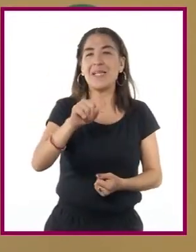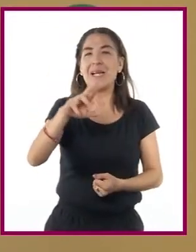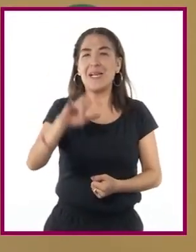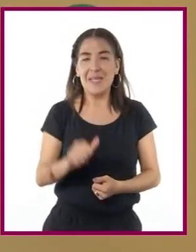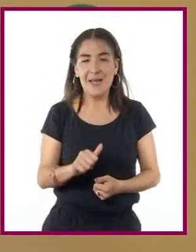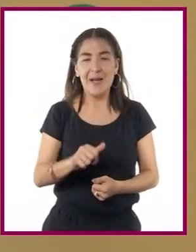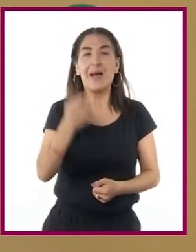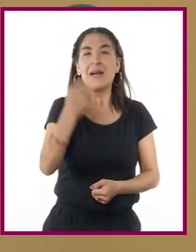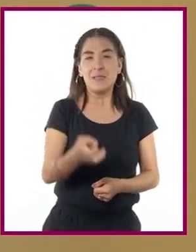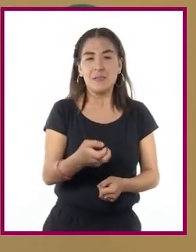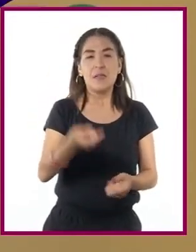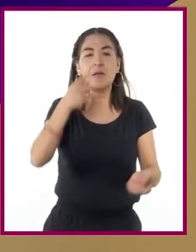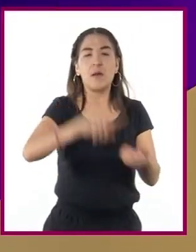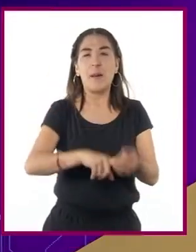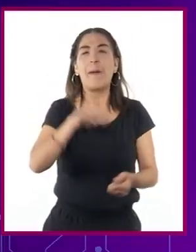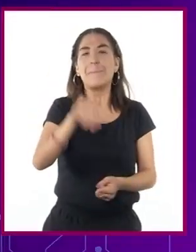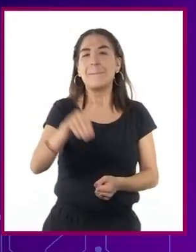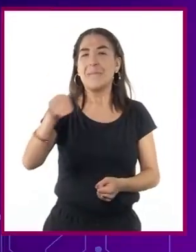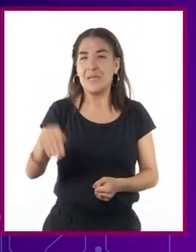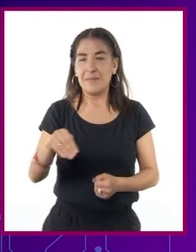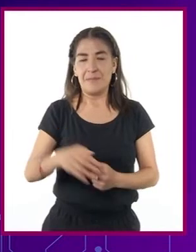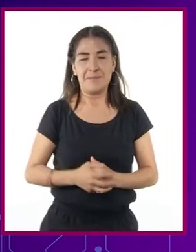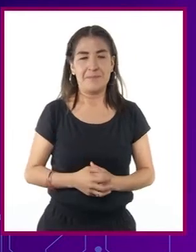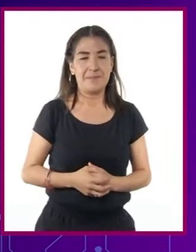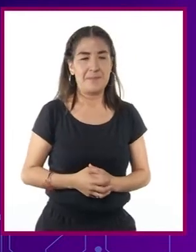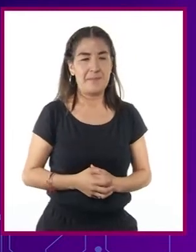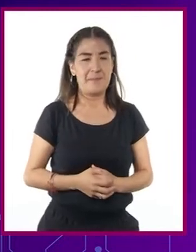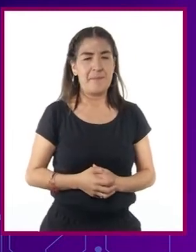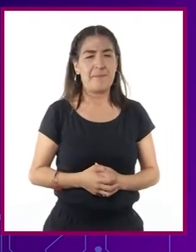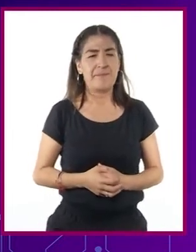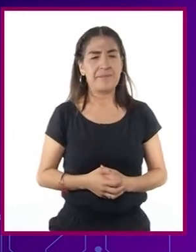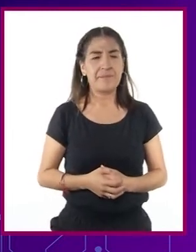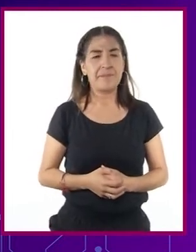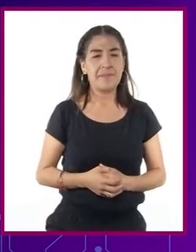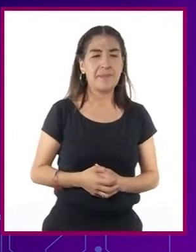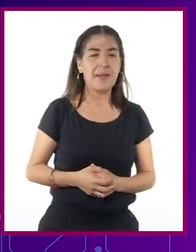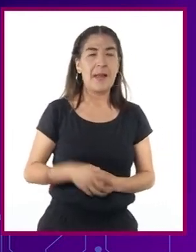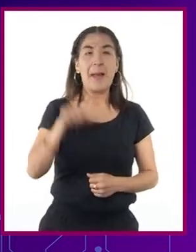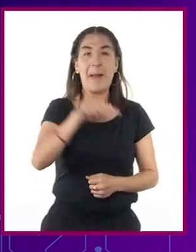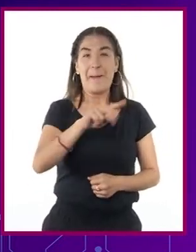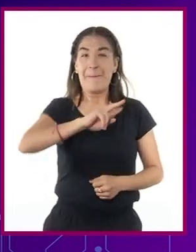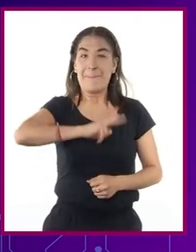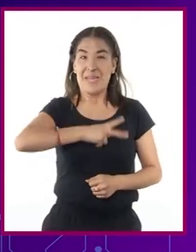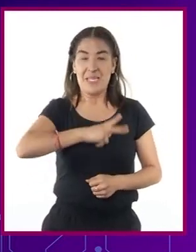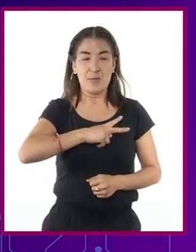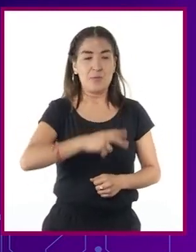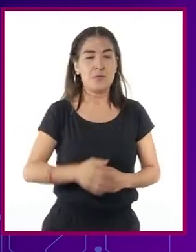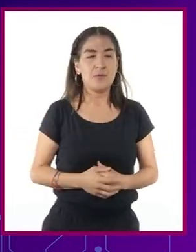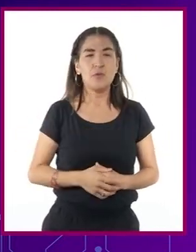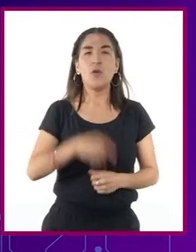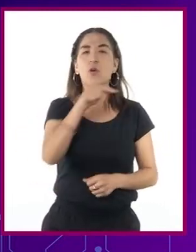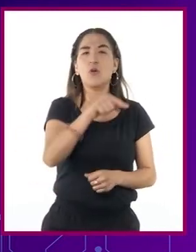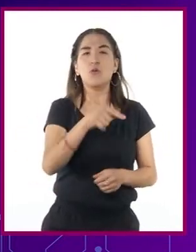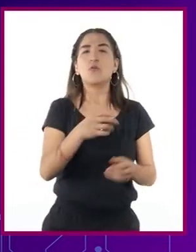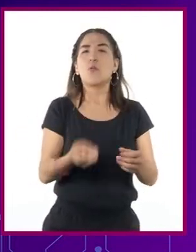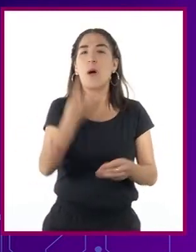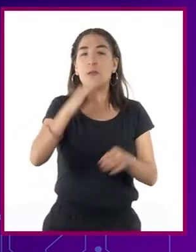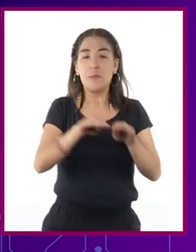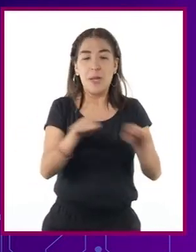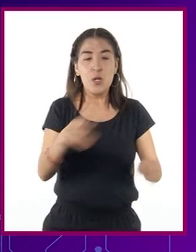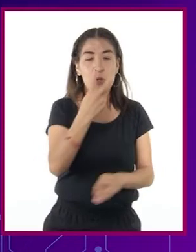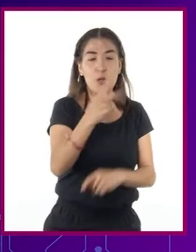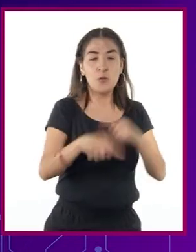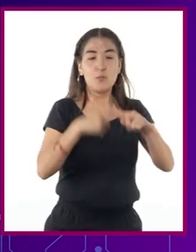están dados en milímetros. Para el caso del virus, su tamaño promedio es de 2 por